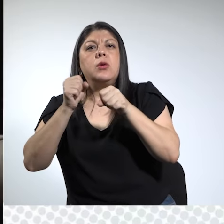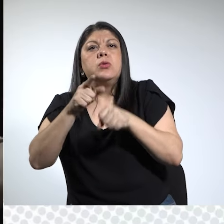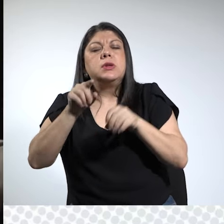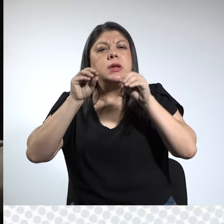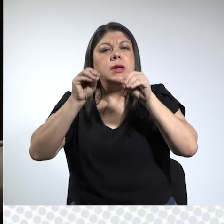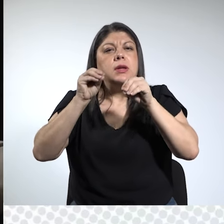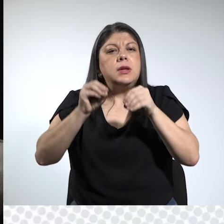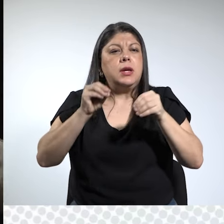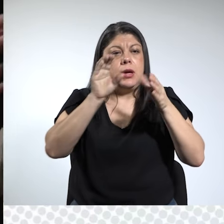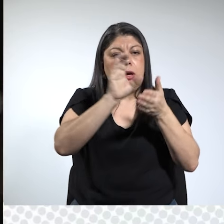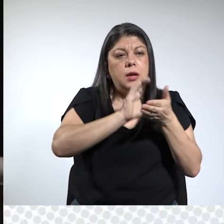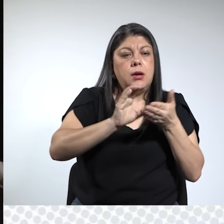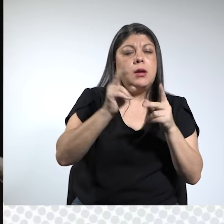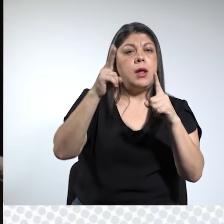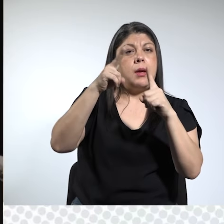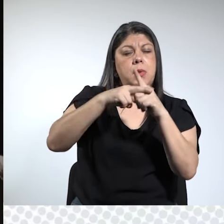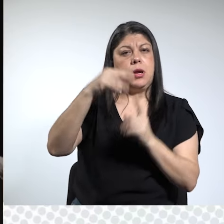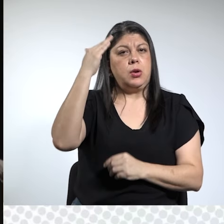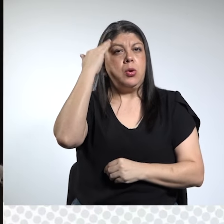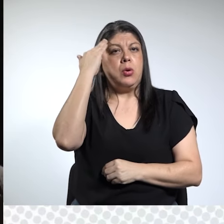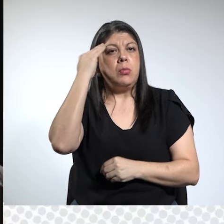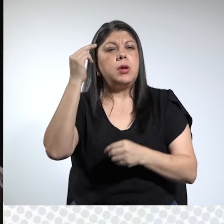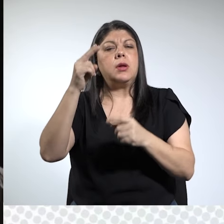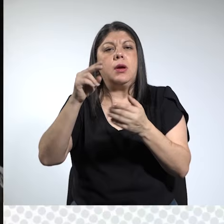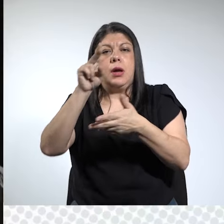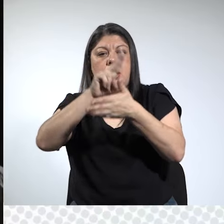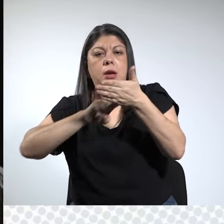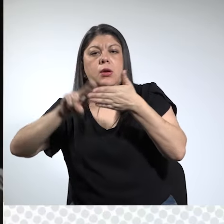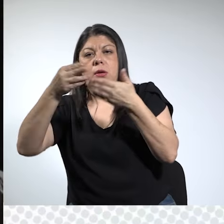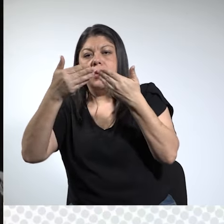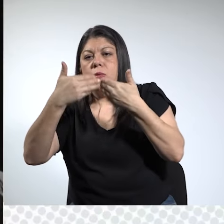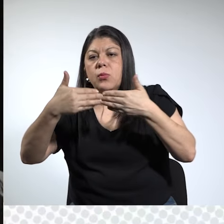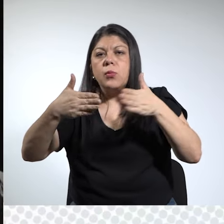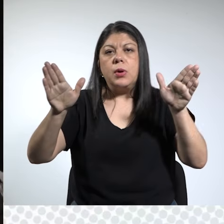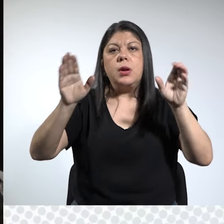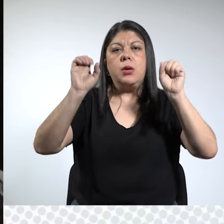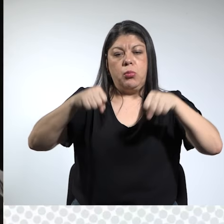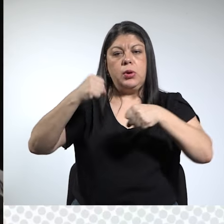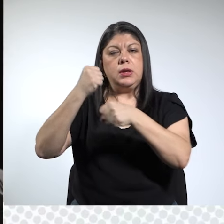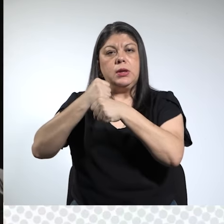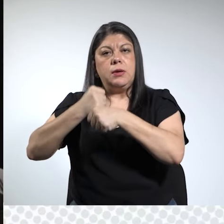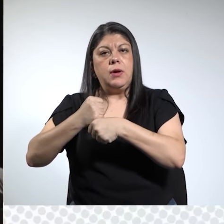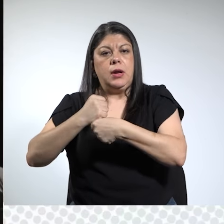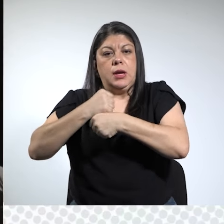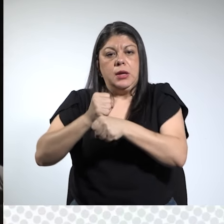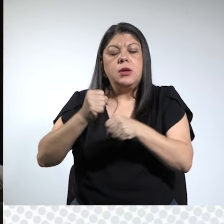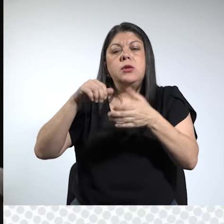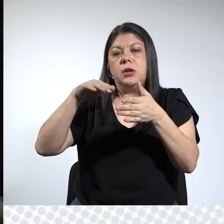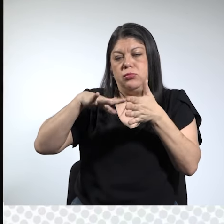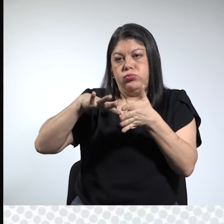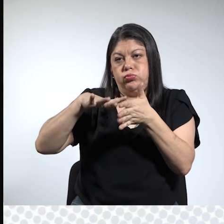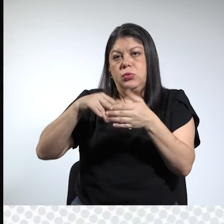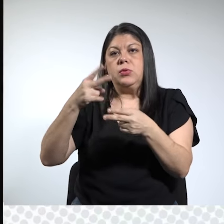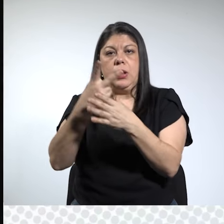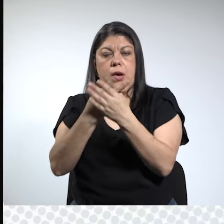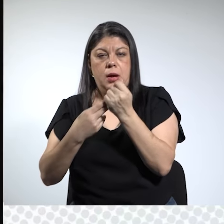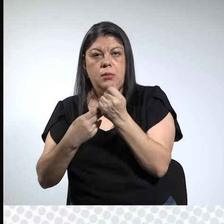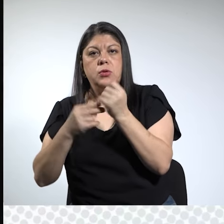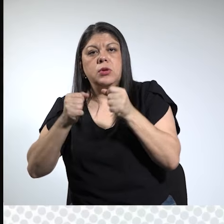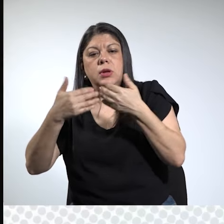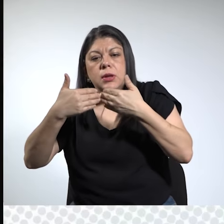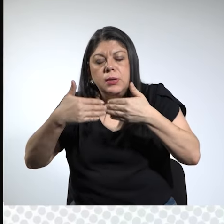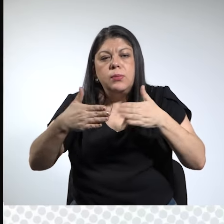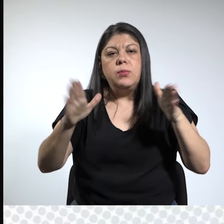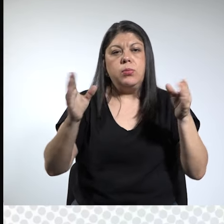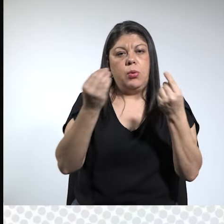les enseñó en el colegio a aplicar su conocimiento, en la universidad usted les abre la puerta para que trabajen haciendo mientras están estudiando y después usted abre